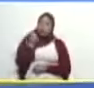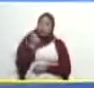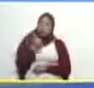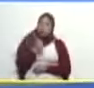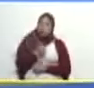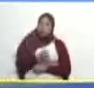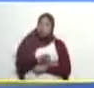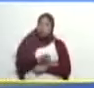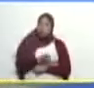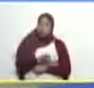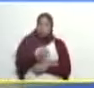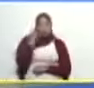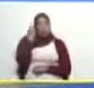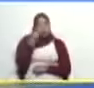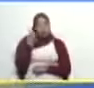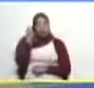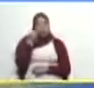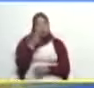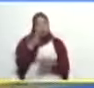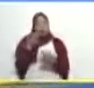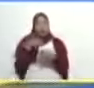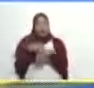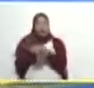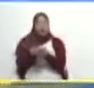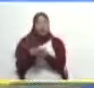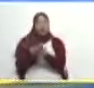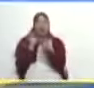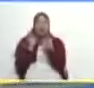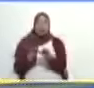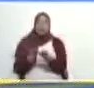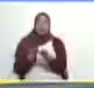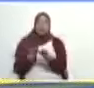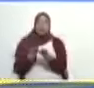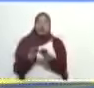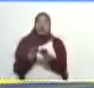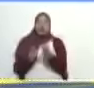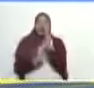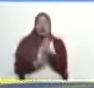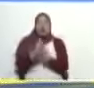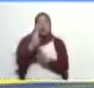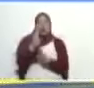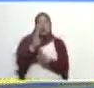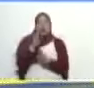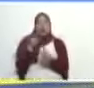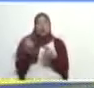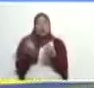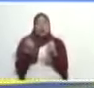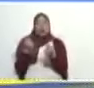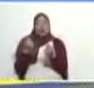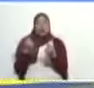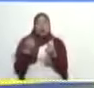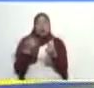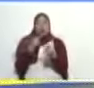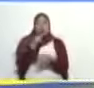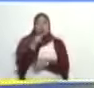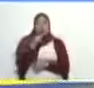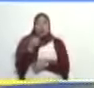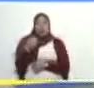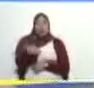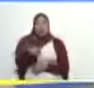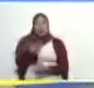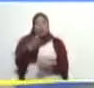Porque es verdad que hay que aumentar los ingresos integralmente. Y mientras se desarrolle cada sector económico, cada sector,